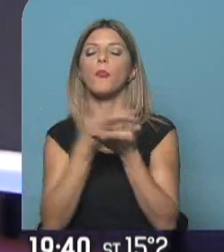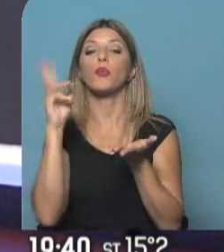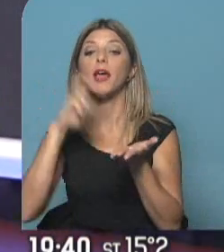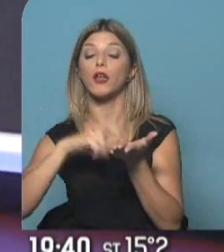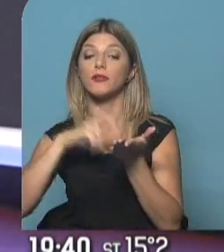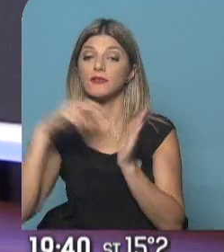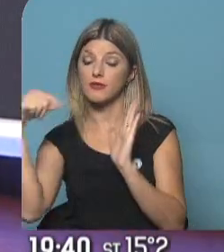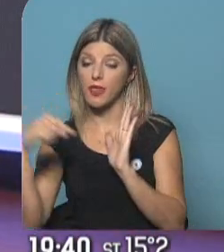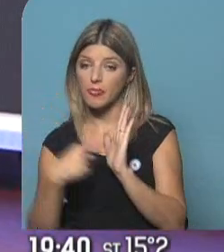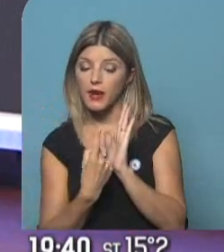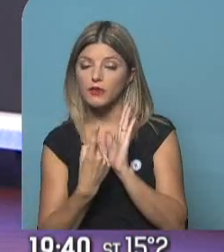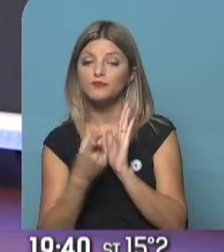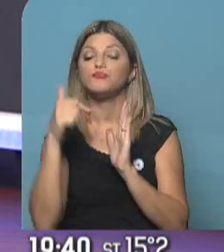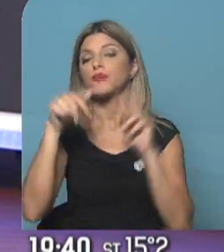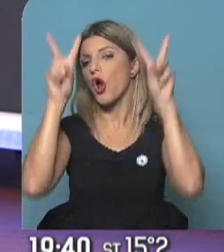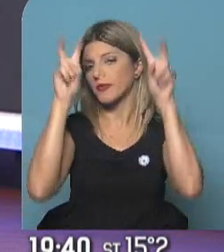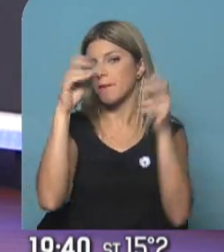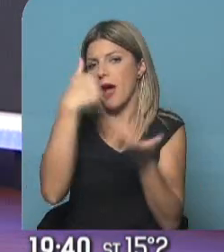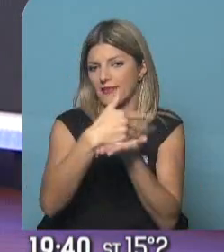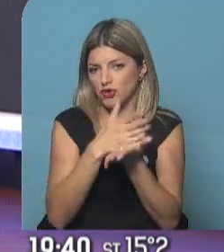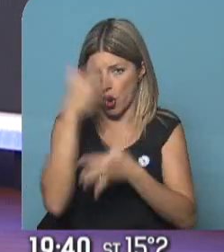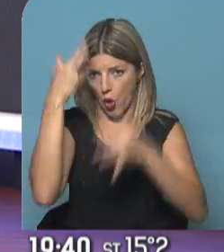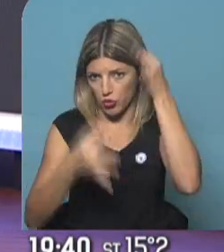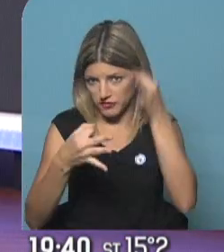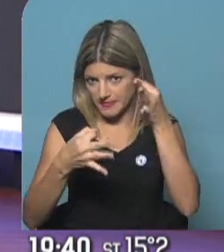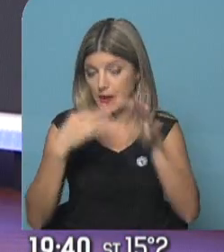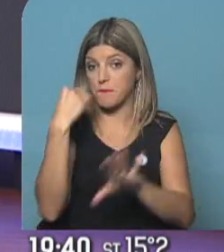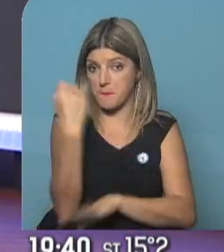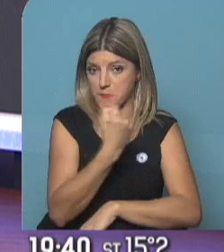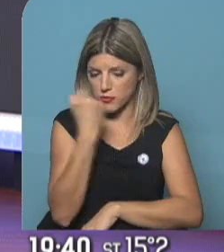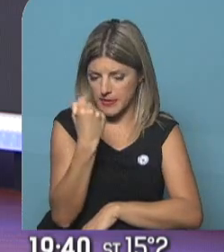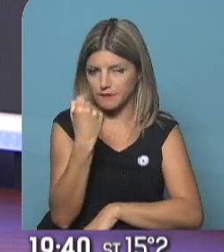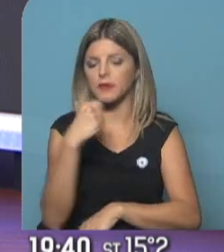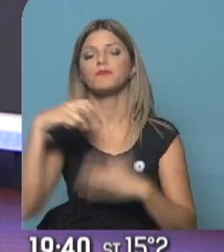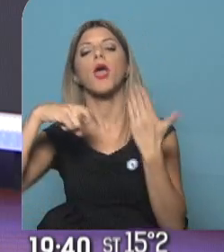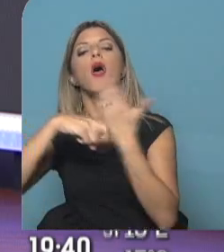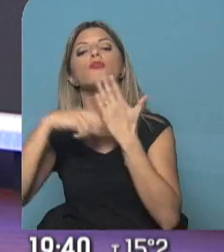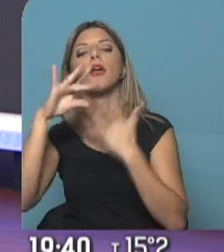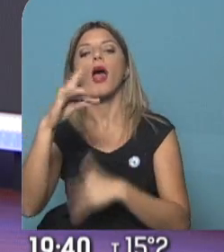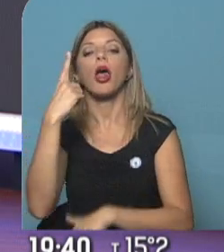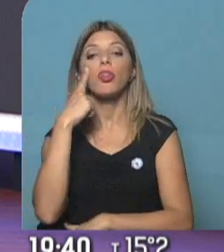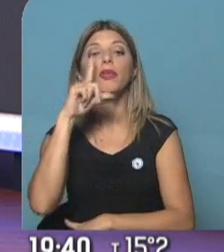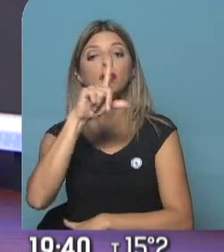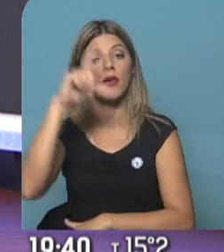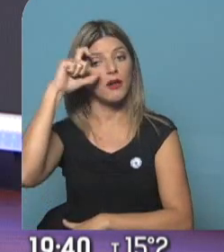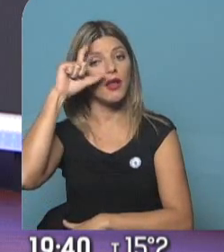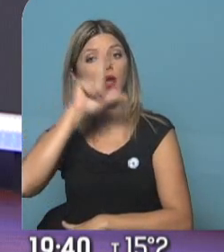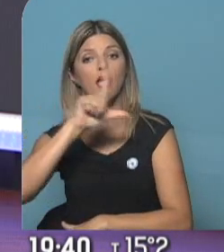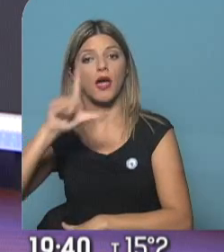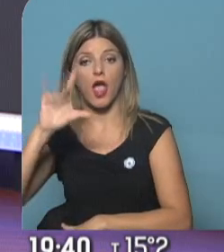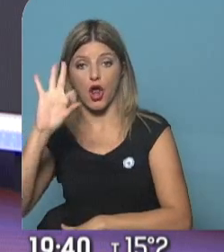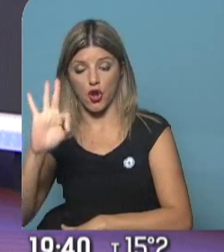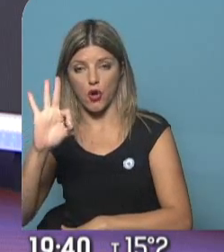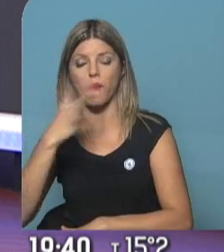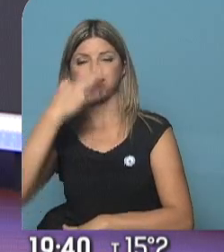Ahora, con un tema judicial y político de importancia, porque el fiscal Di Lello decidió hoy poner fin a la